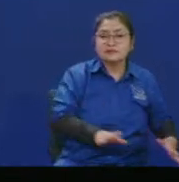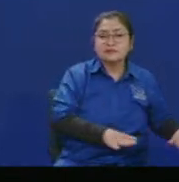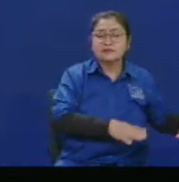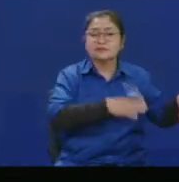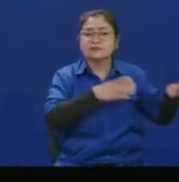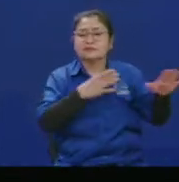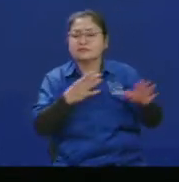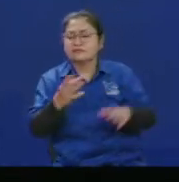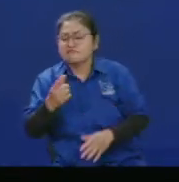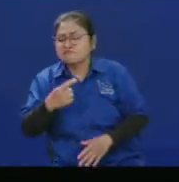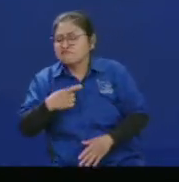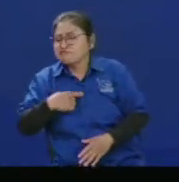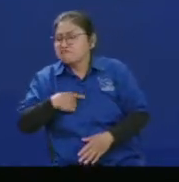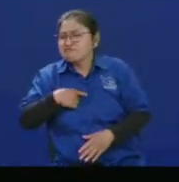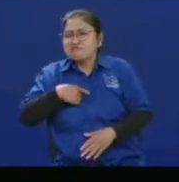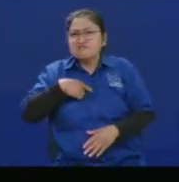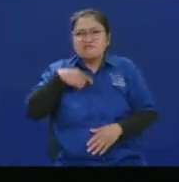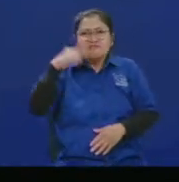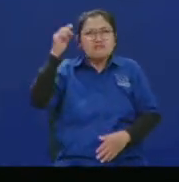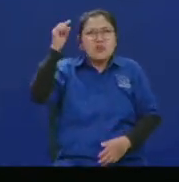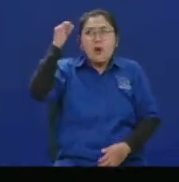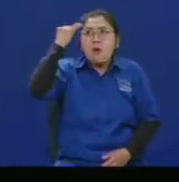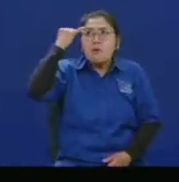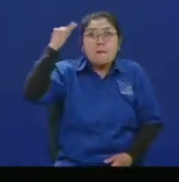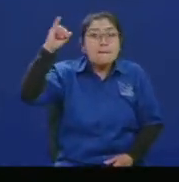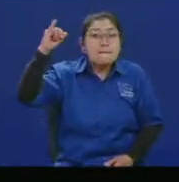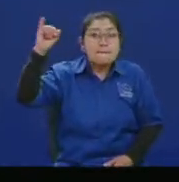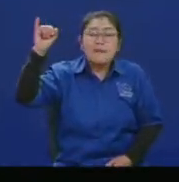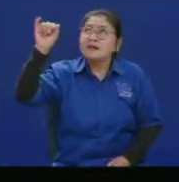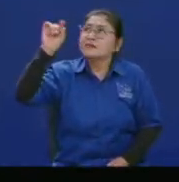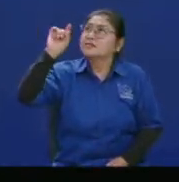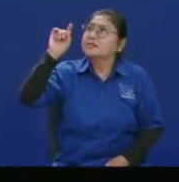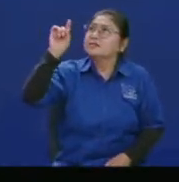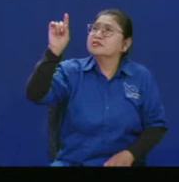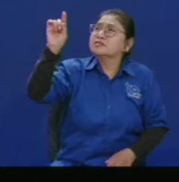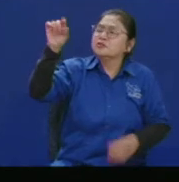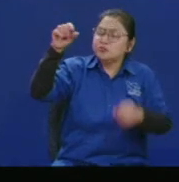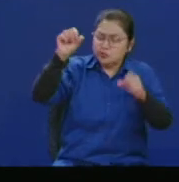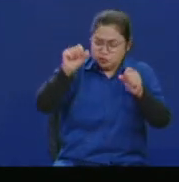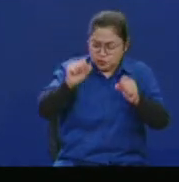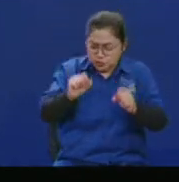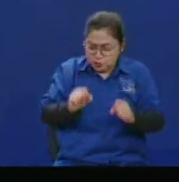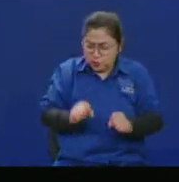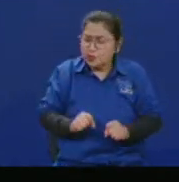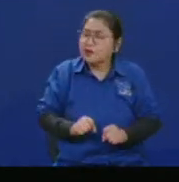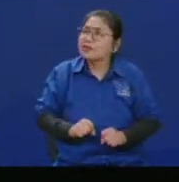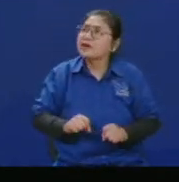Yo jamás imaginé que fuera así.